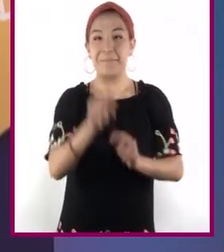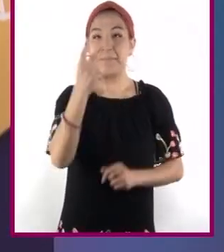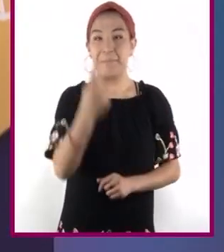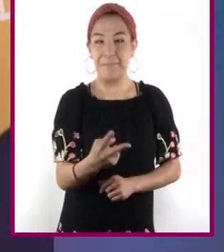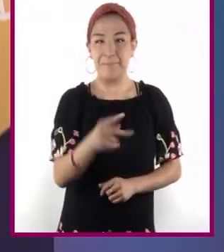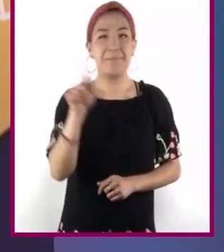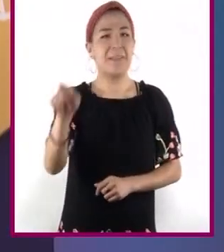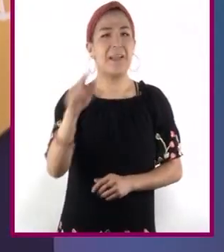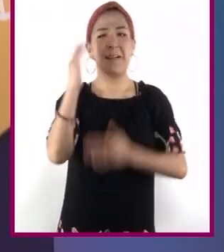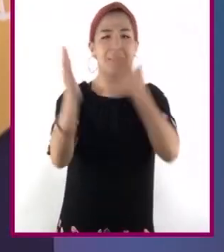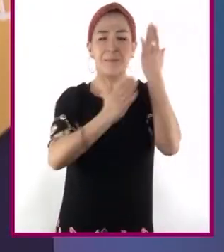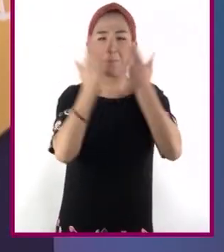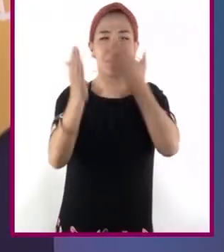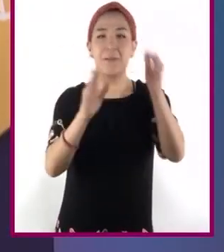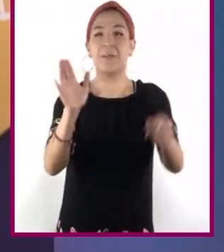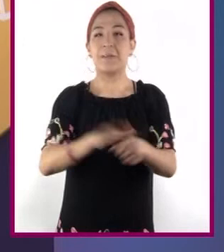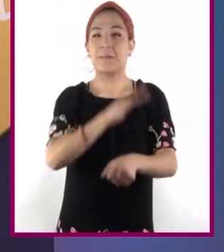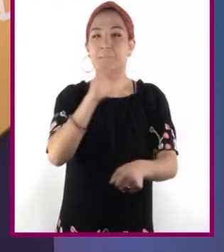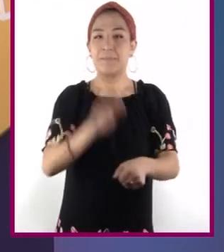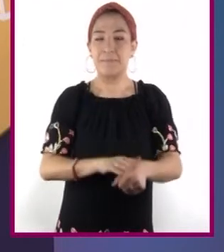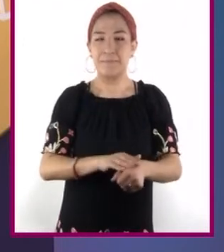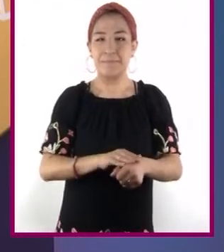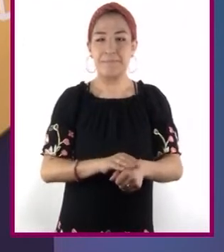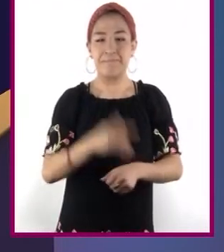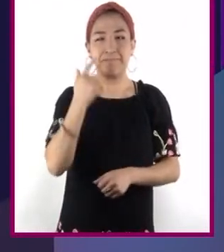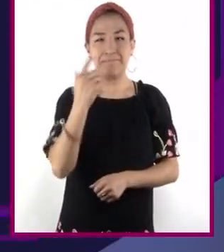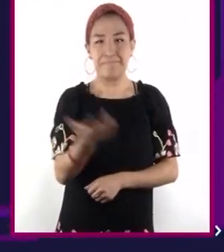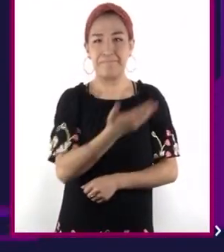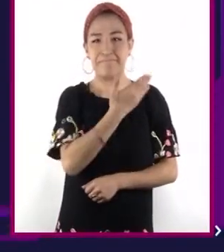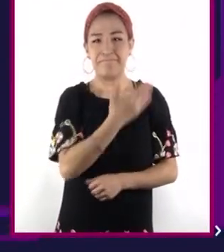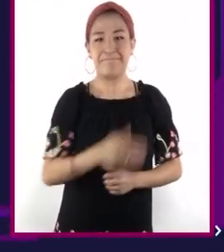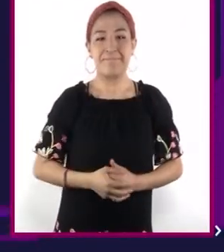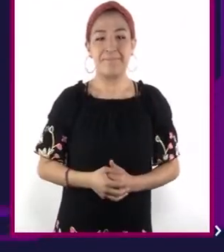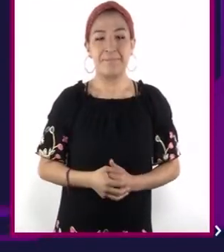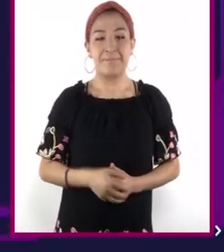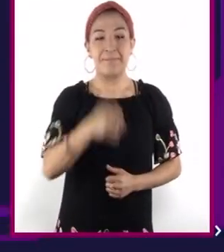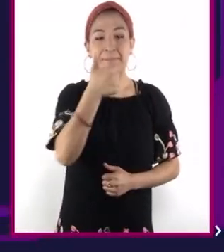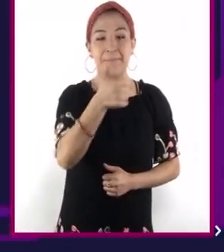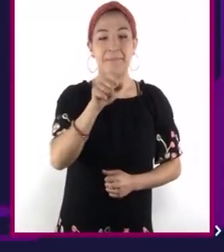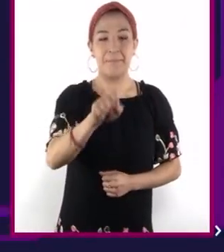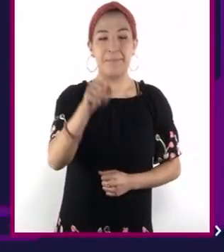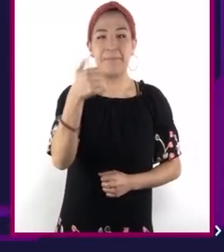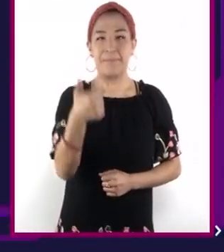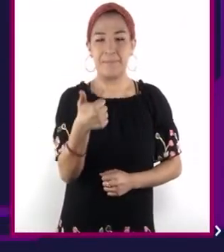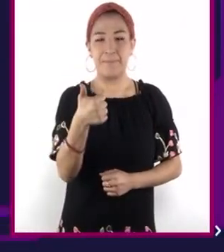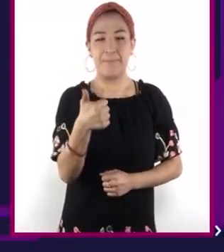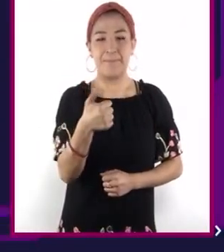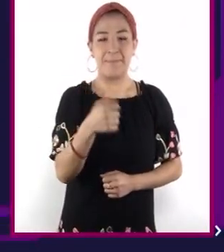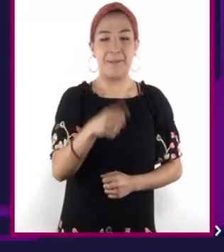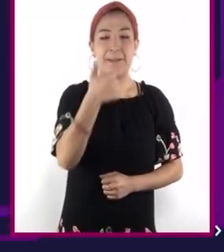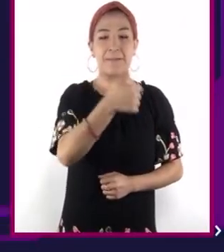sus estudiantes obtuvieron las siguientes calificaciones: 6.6,